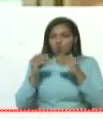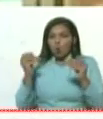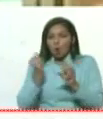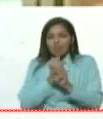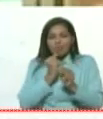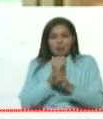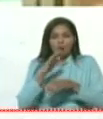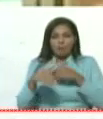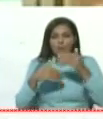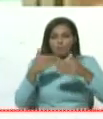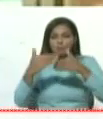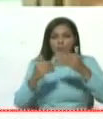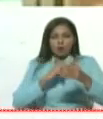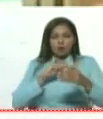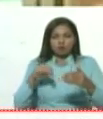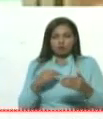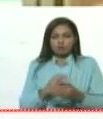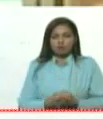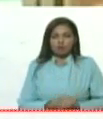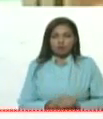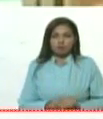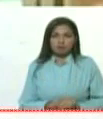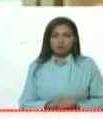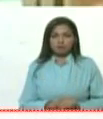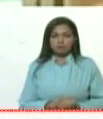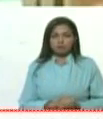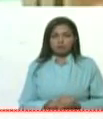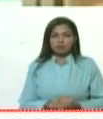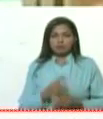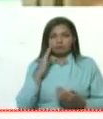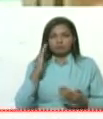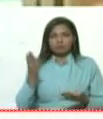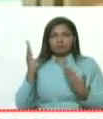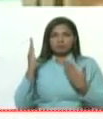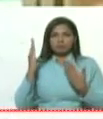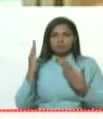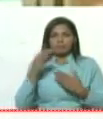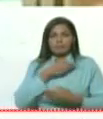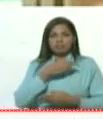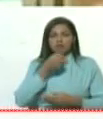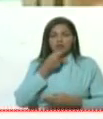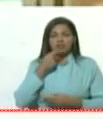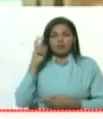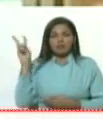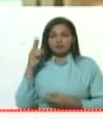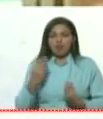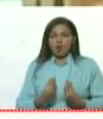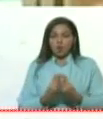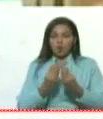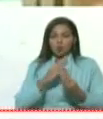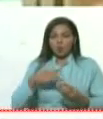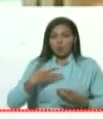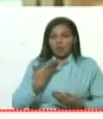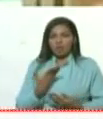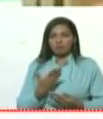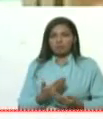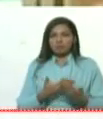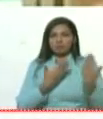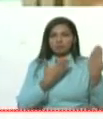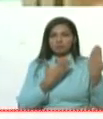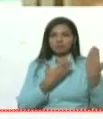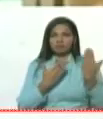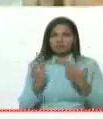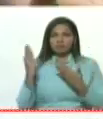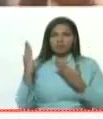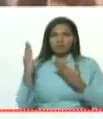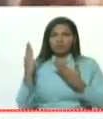vamos poco a poco, vamos lejos. Adelante, misión Venezuela Bella, juntos todo es posible. Anzoátegui,